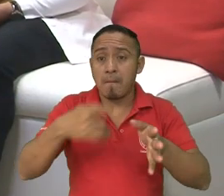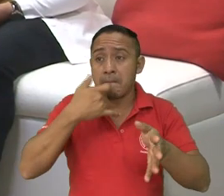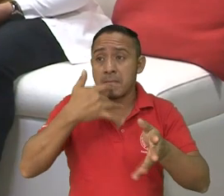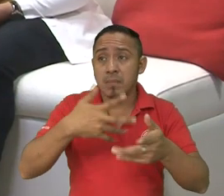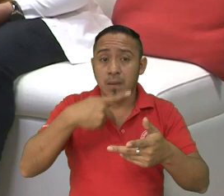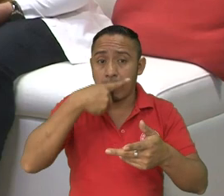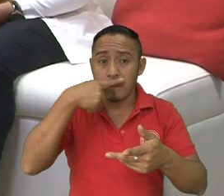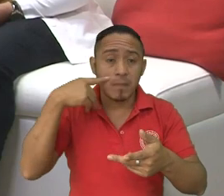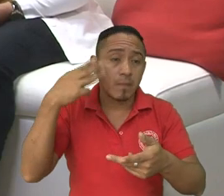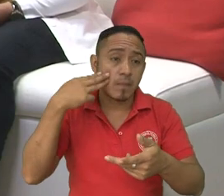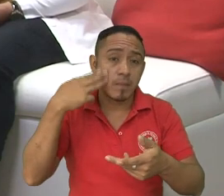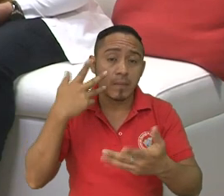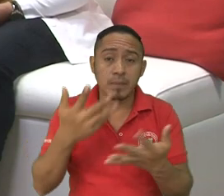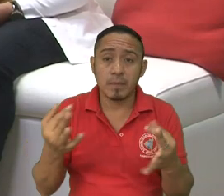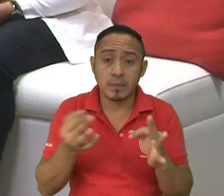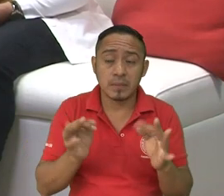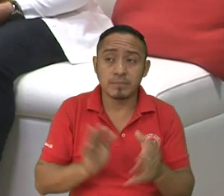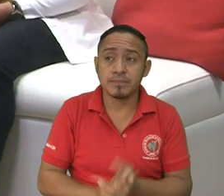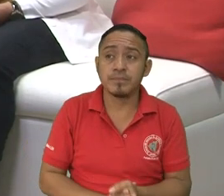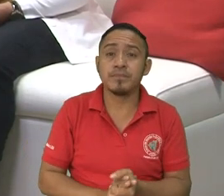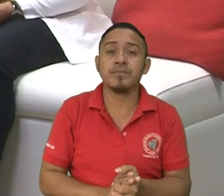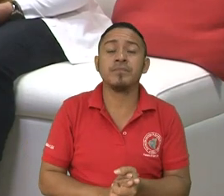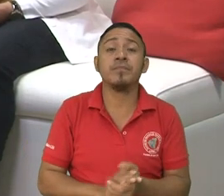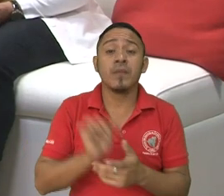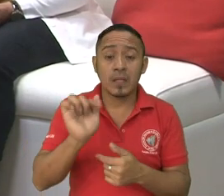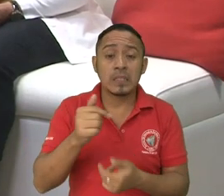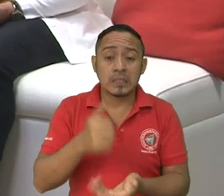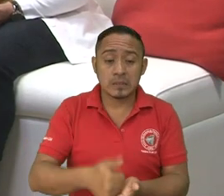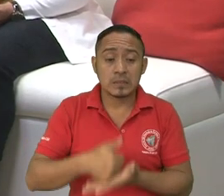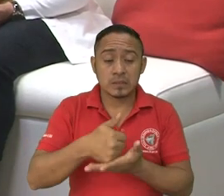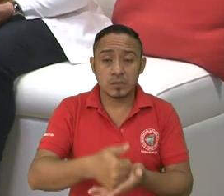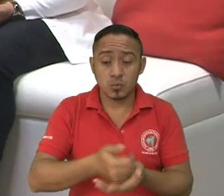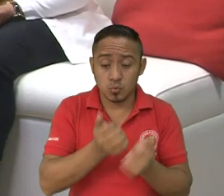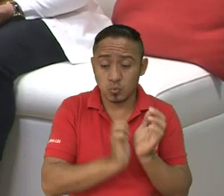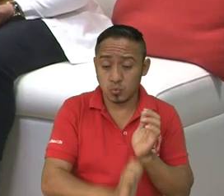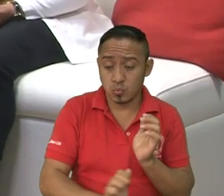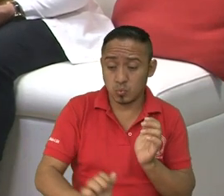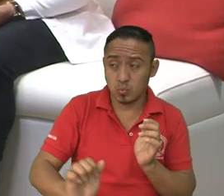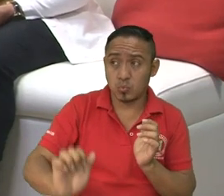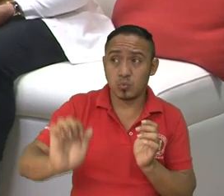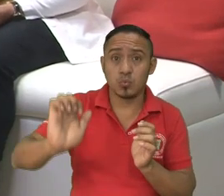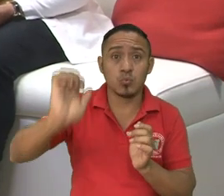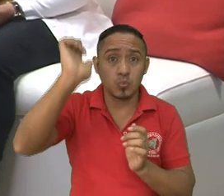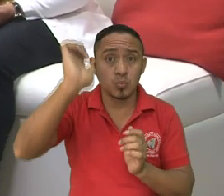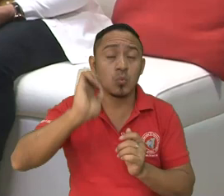valores. Incluso hay que ayudarle en ese momento, desde la infancia, desde